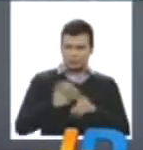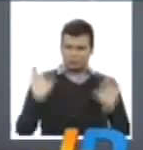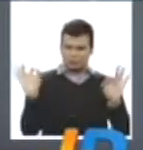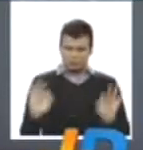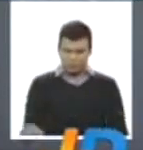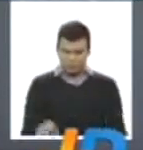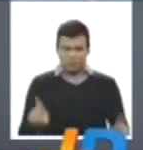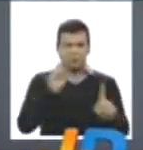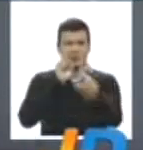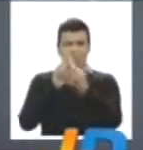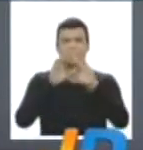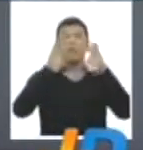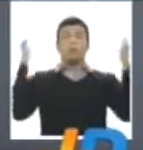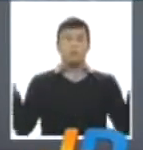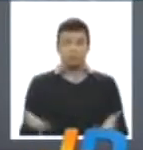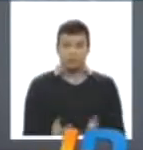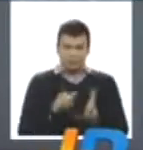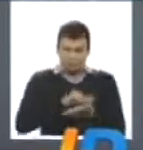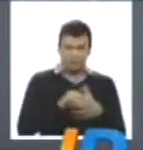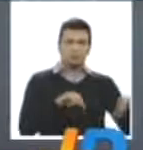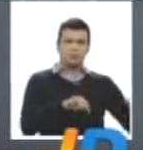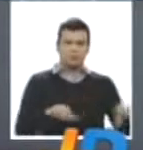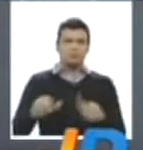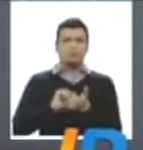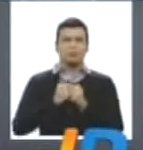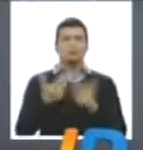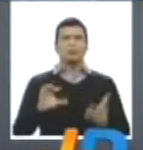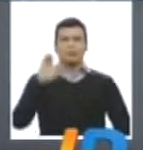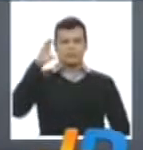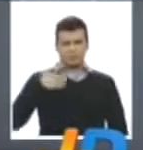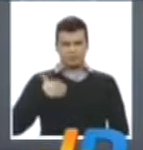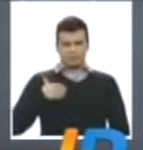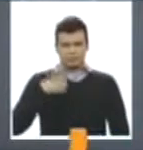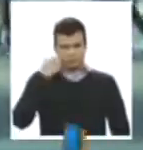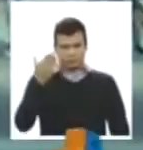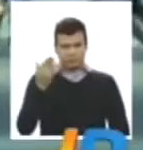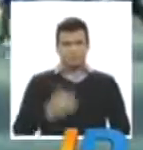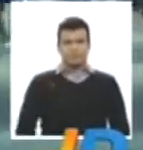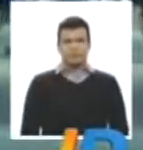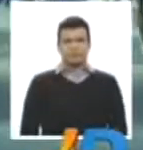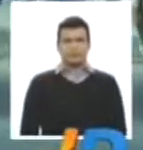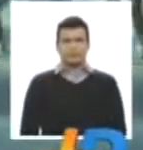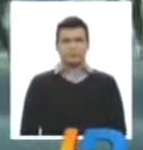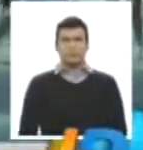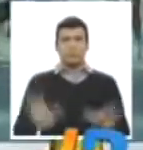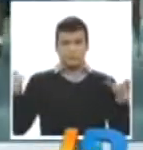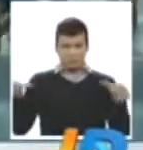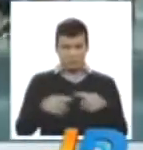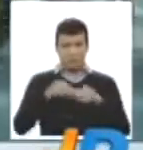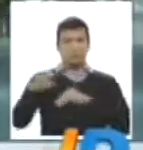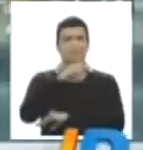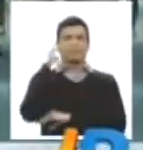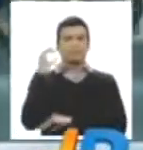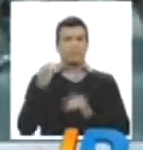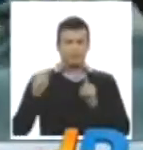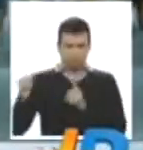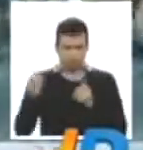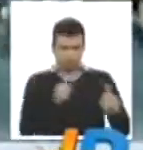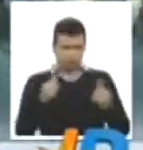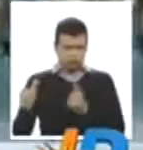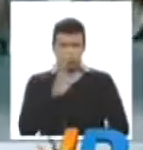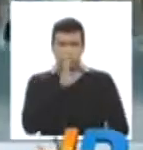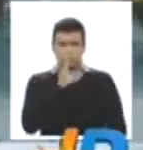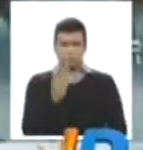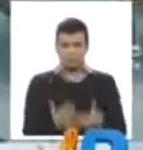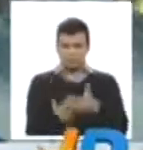final con miras al Mundial de esta disciplina que se cumplirá en Argentina. La Selección Colombia de patinaje de carrera inició